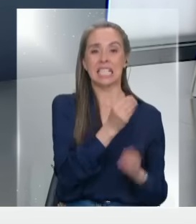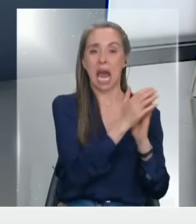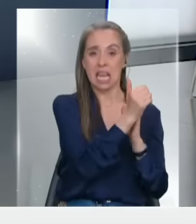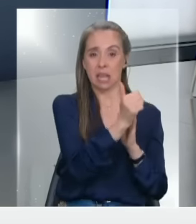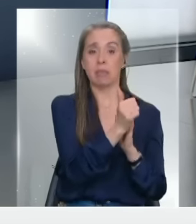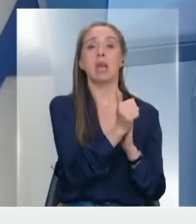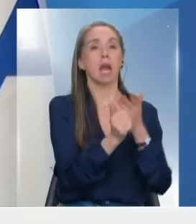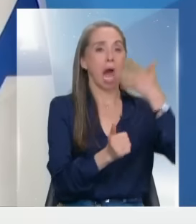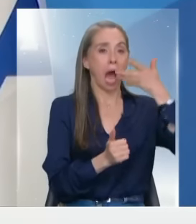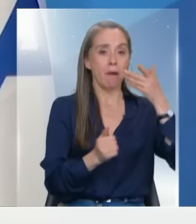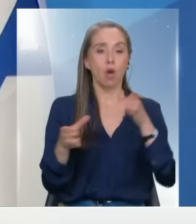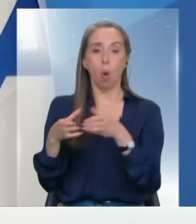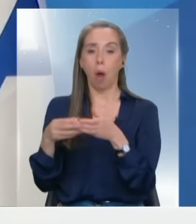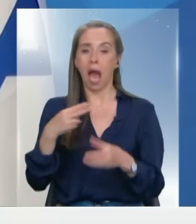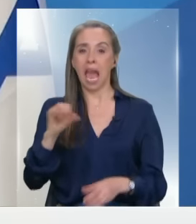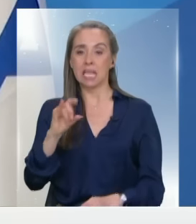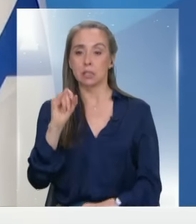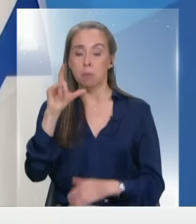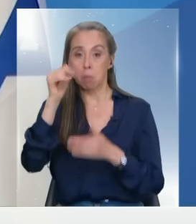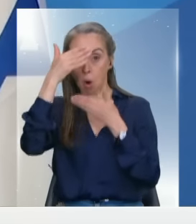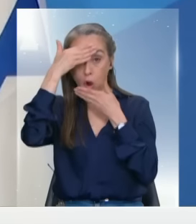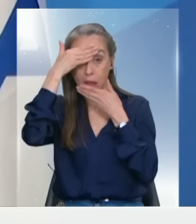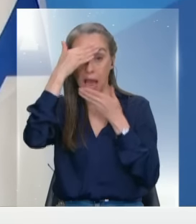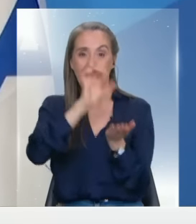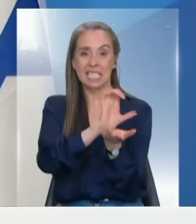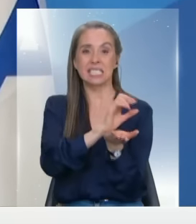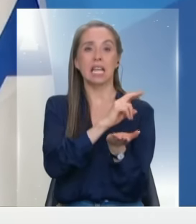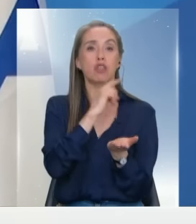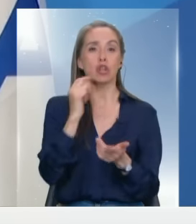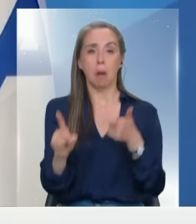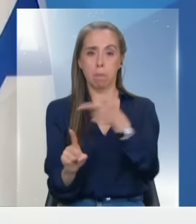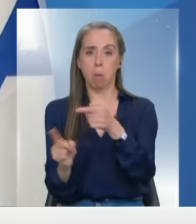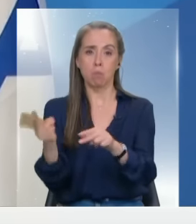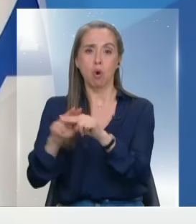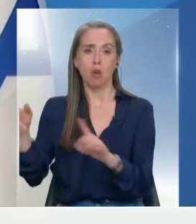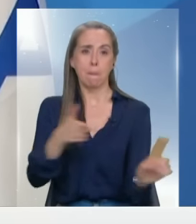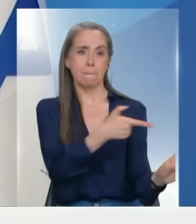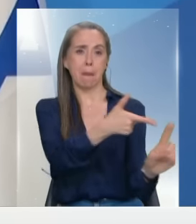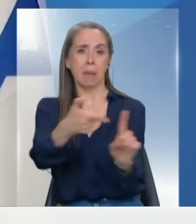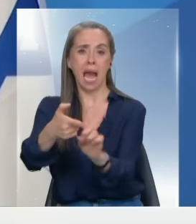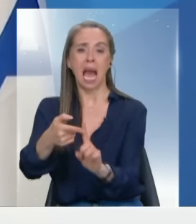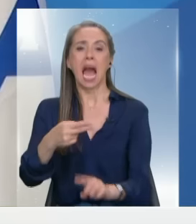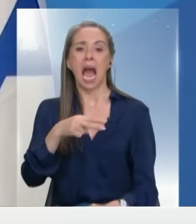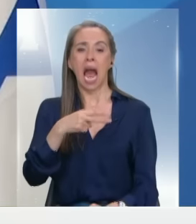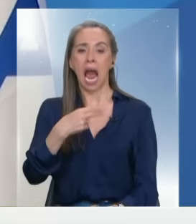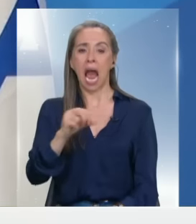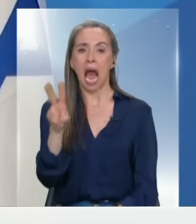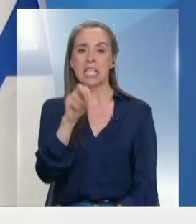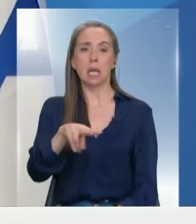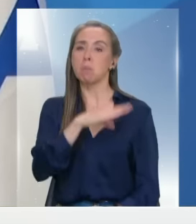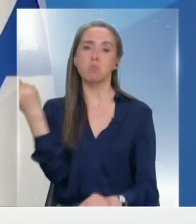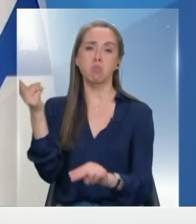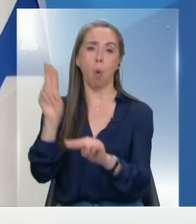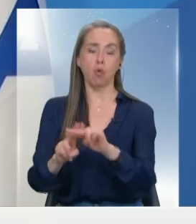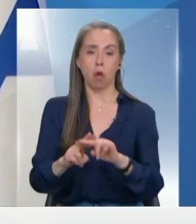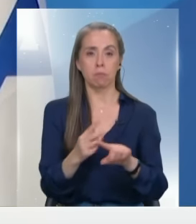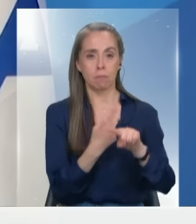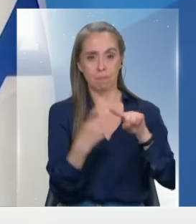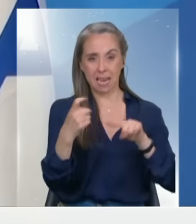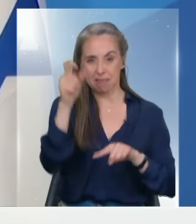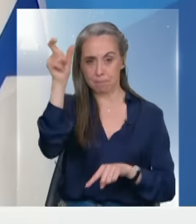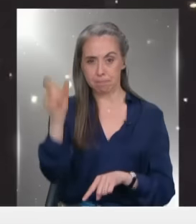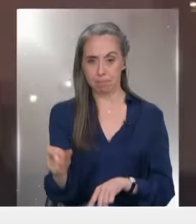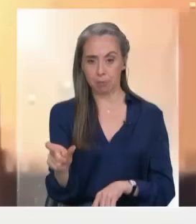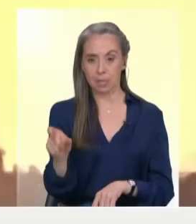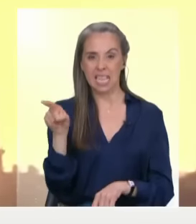Hezbollah. El Estado de Israel eliminó al archiasesino Hassan Nasrallah. Hemos ajustado cuentas con alguien que